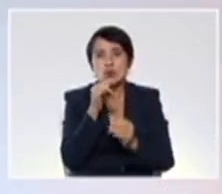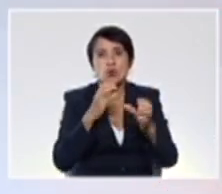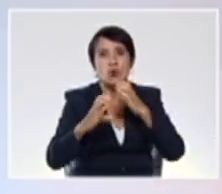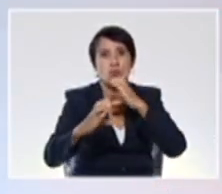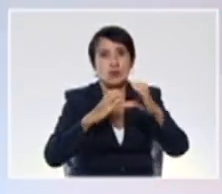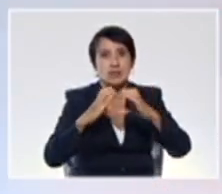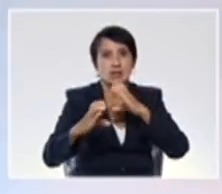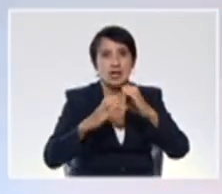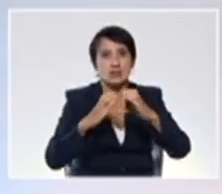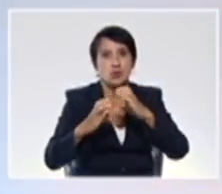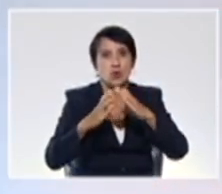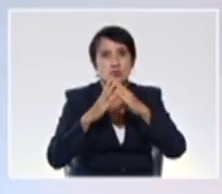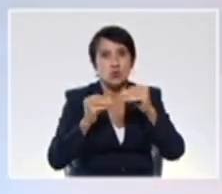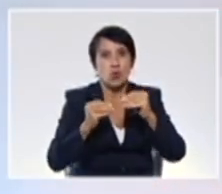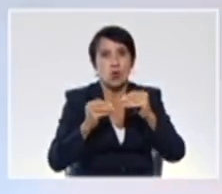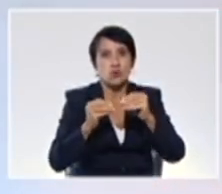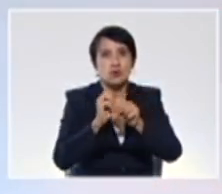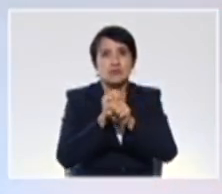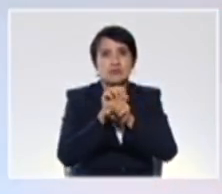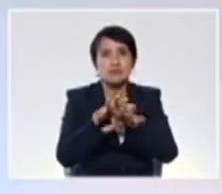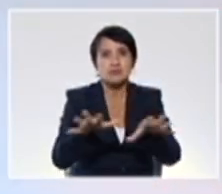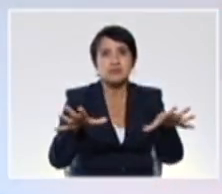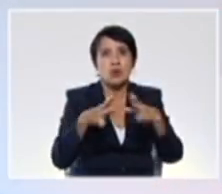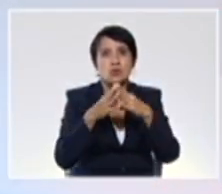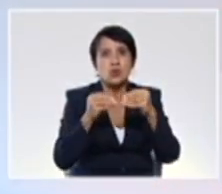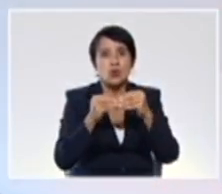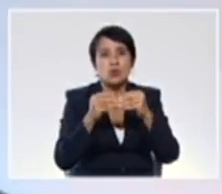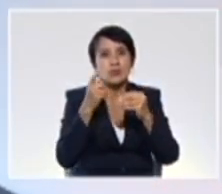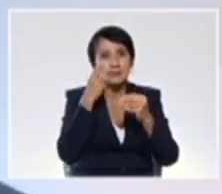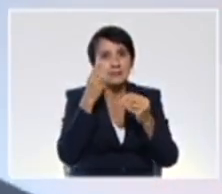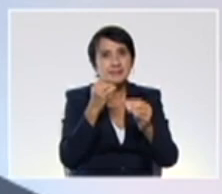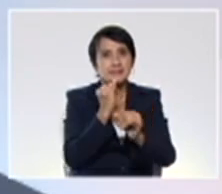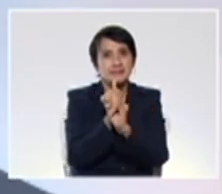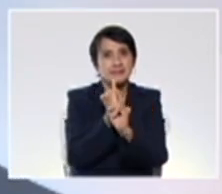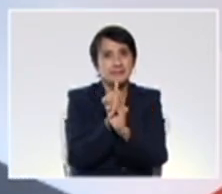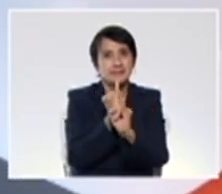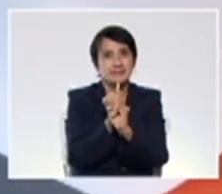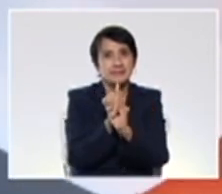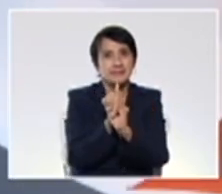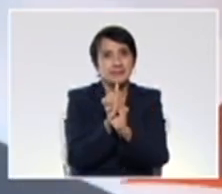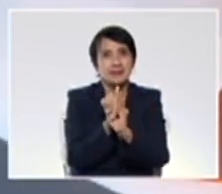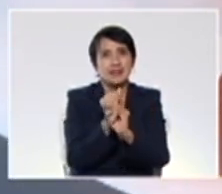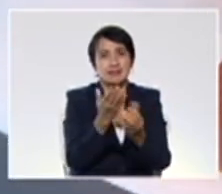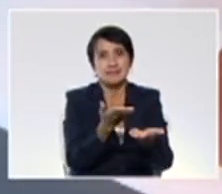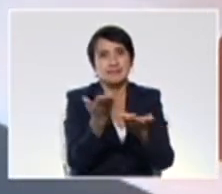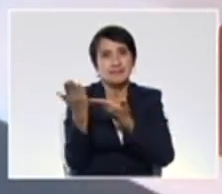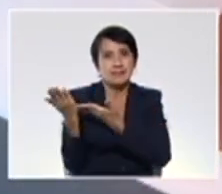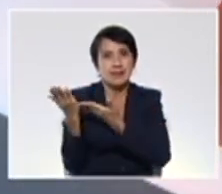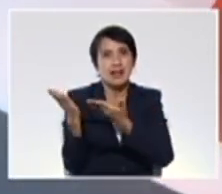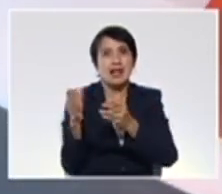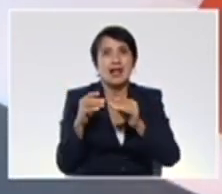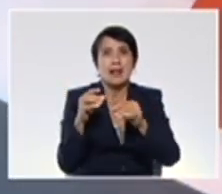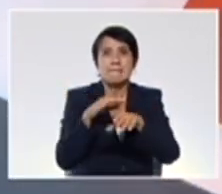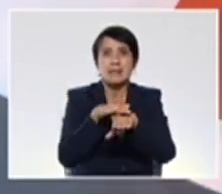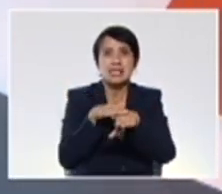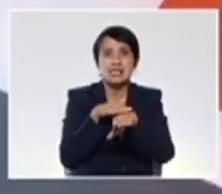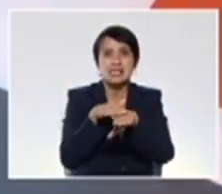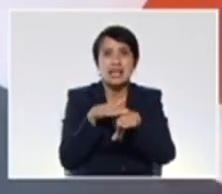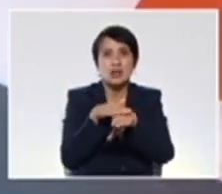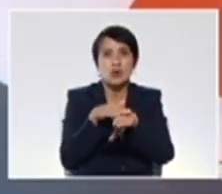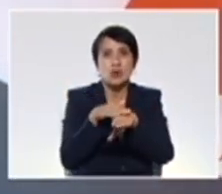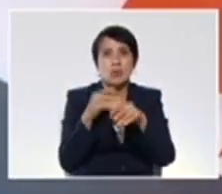comunicación, y por eso nuestras redes de inmediato aparecen en pantalla para invitarlos nuevamente a la página web oficial